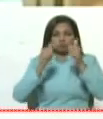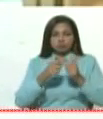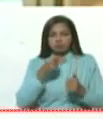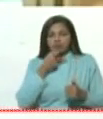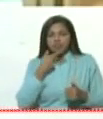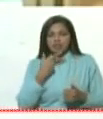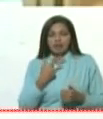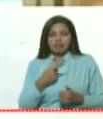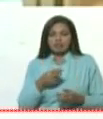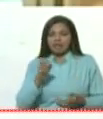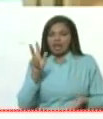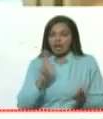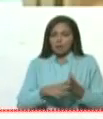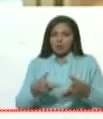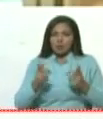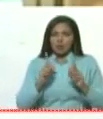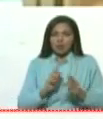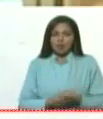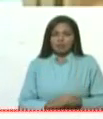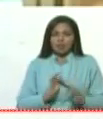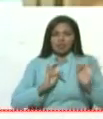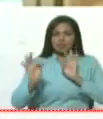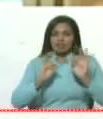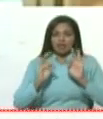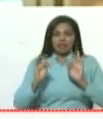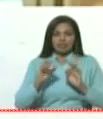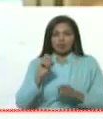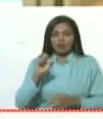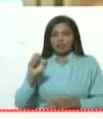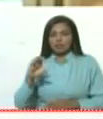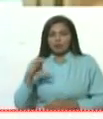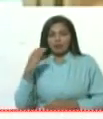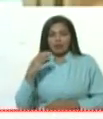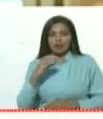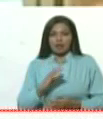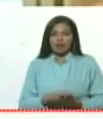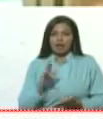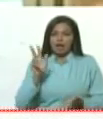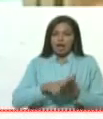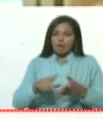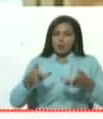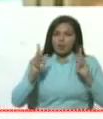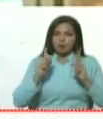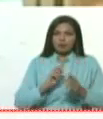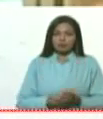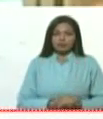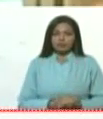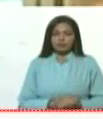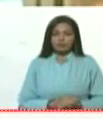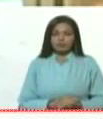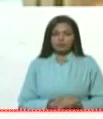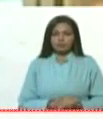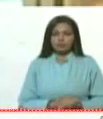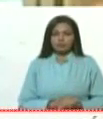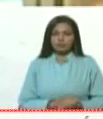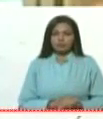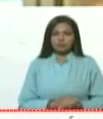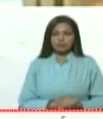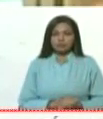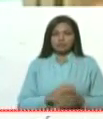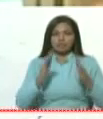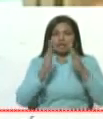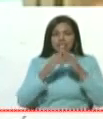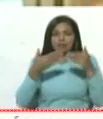Caracas, aprobado. Teatro del Oeste en Caracas, Caño Amarillo, aprobado. Casa de